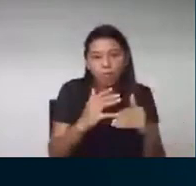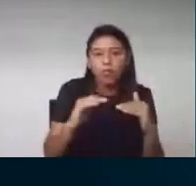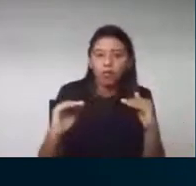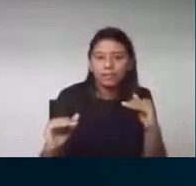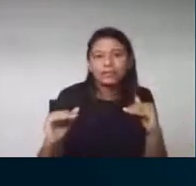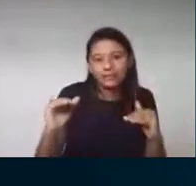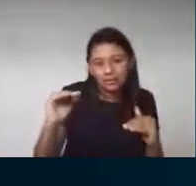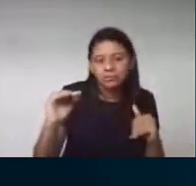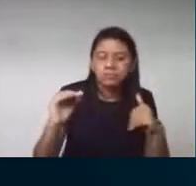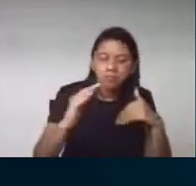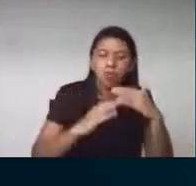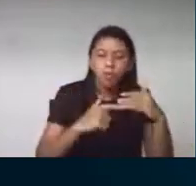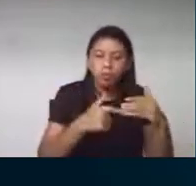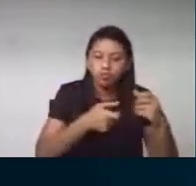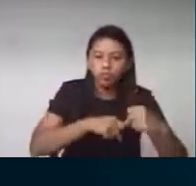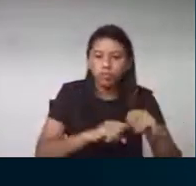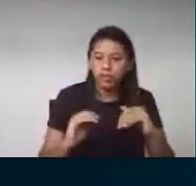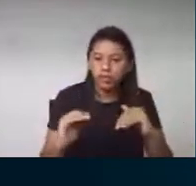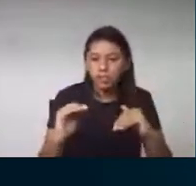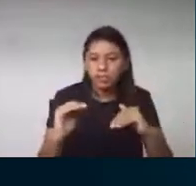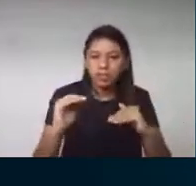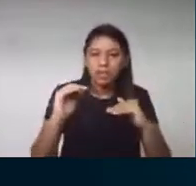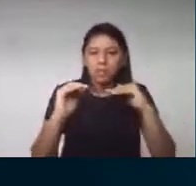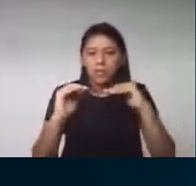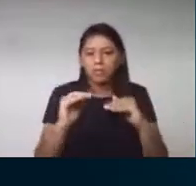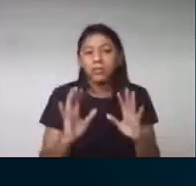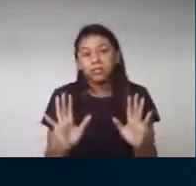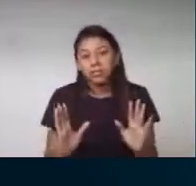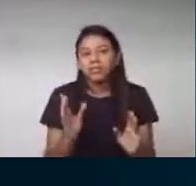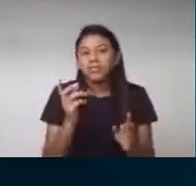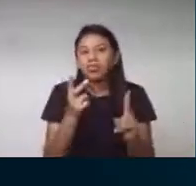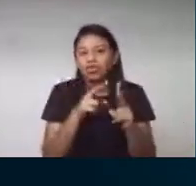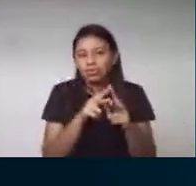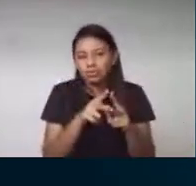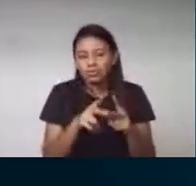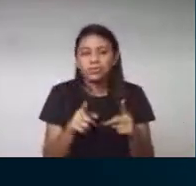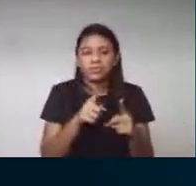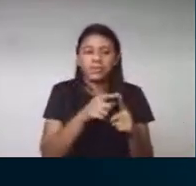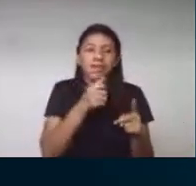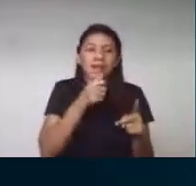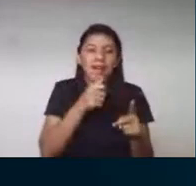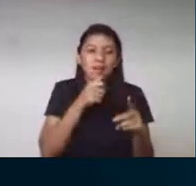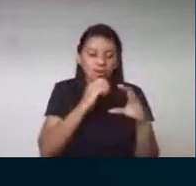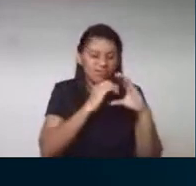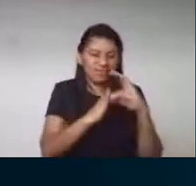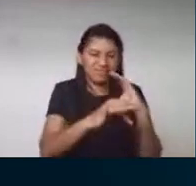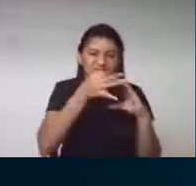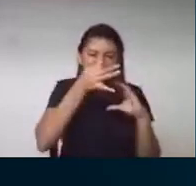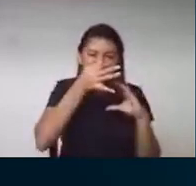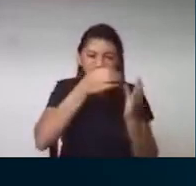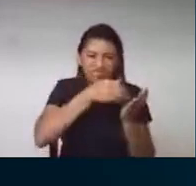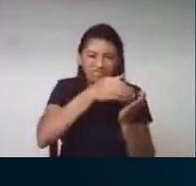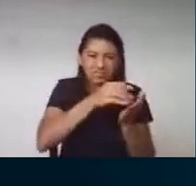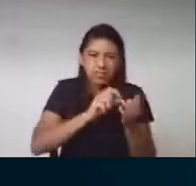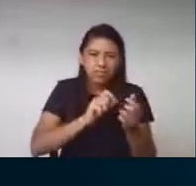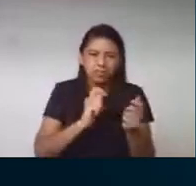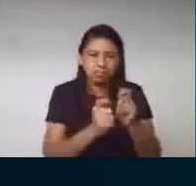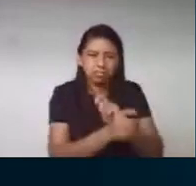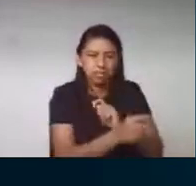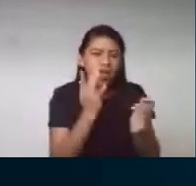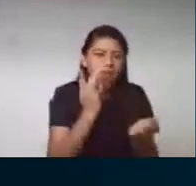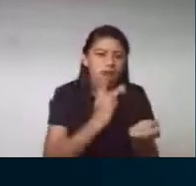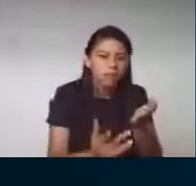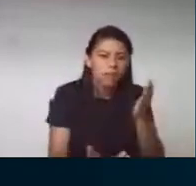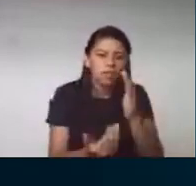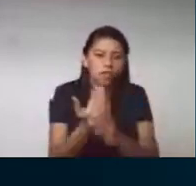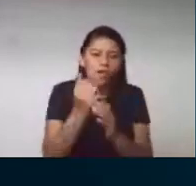de cubrir todo este mercado, ya sea en aguas residuales o en agua potable. Y a eso se le suma también el problema del crecimiento demográfico.